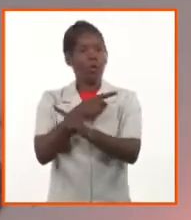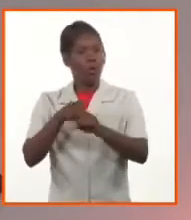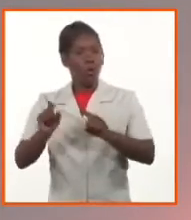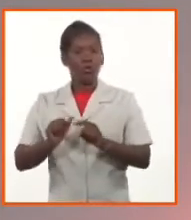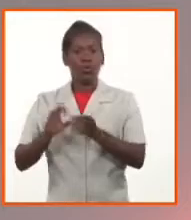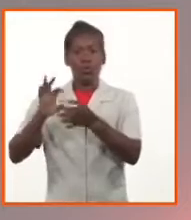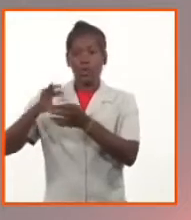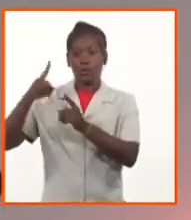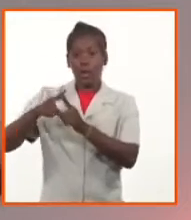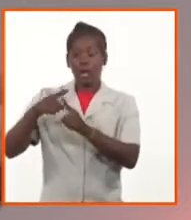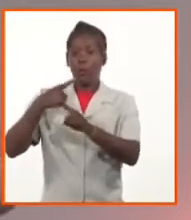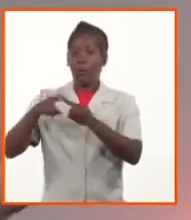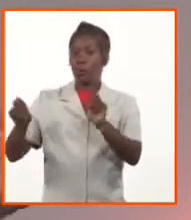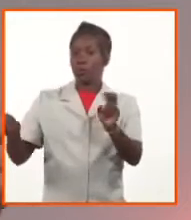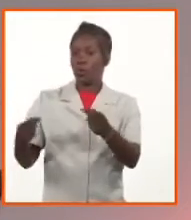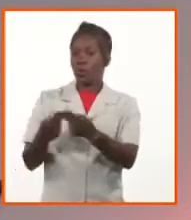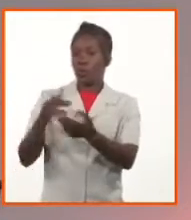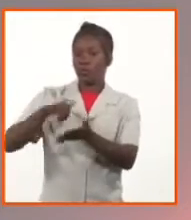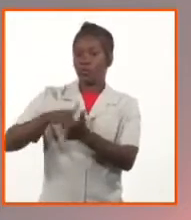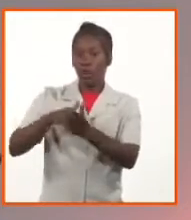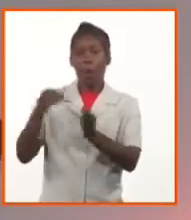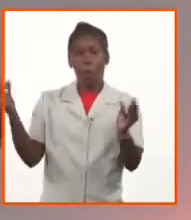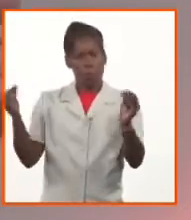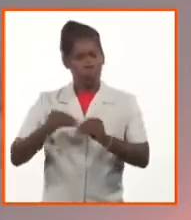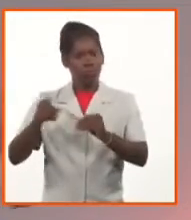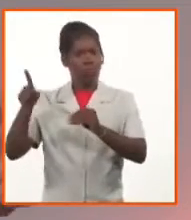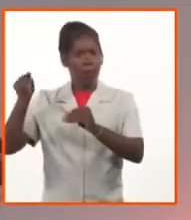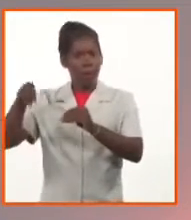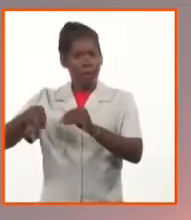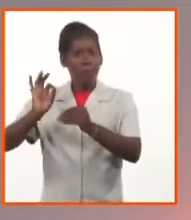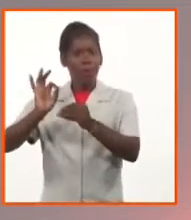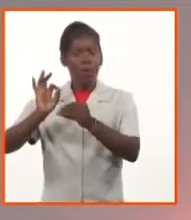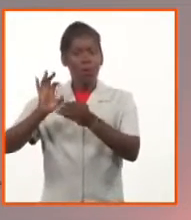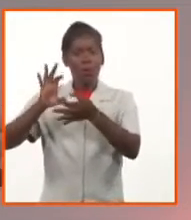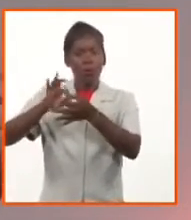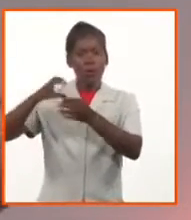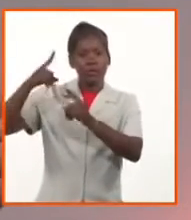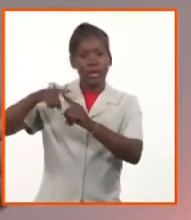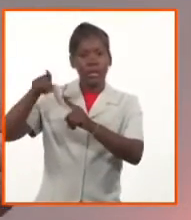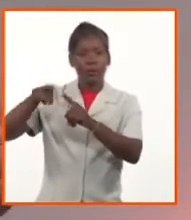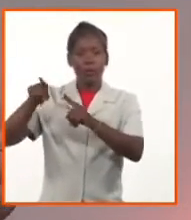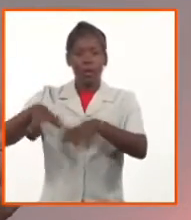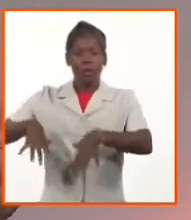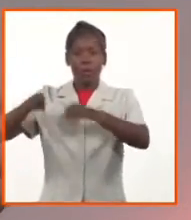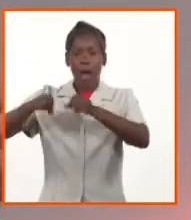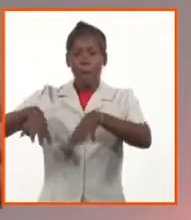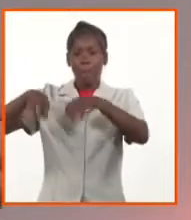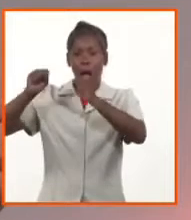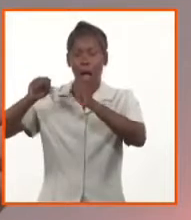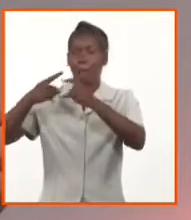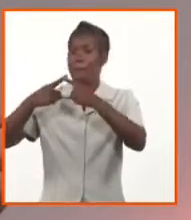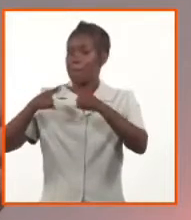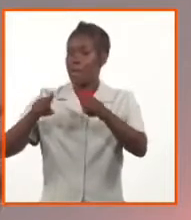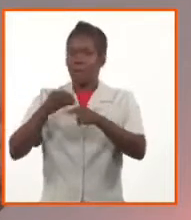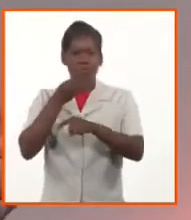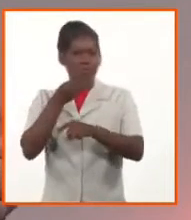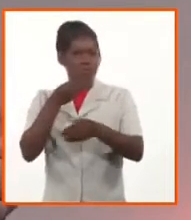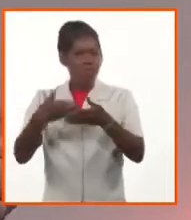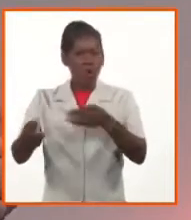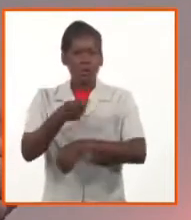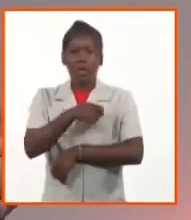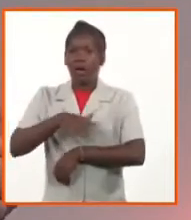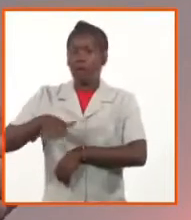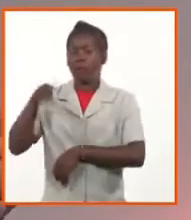aún con los apagones, aún con la difícil situación. Nos dijeron que allí incluso se cantó a capela, que hubo mucha magia. Hoy en la HS yo creo que hay